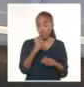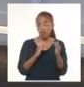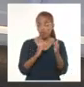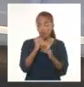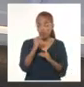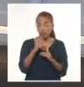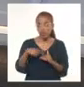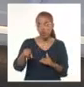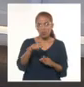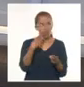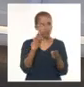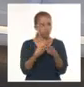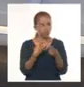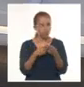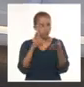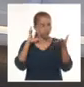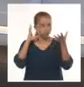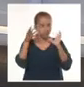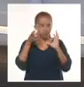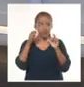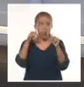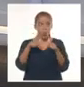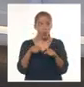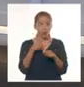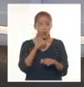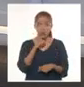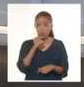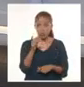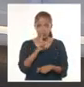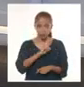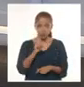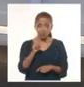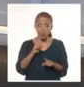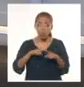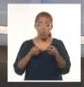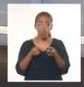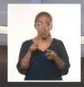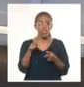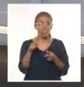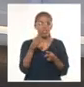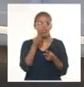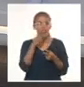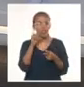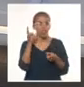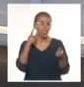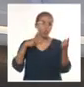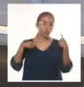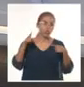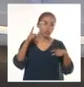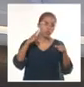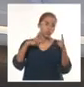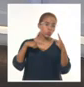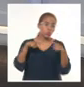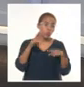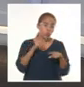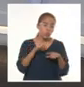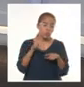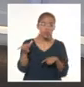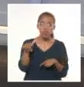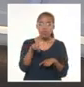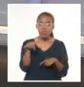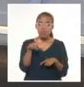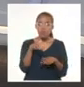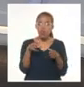ni se confunda con los anuncios de hoy, porque ese seguirá siendo el mismo sistema político capitalista de élites